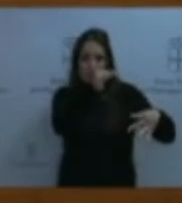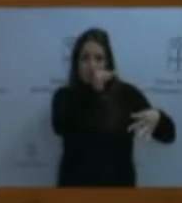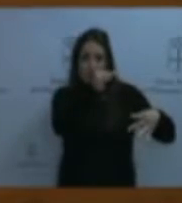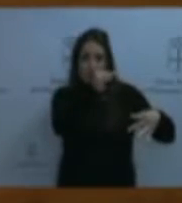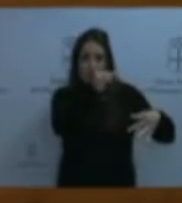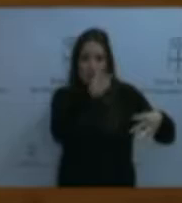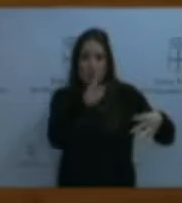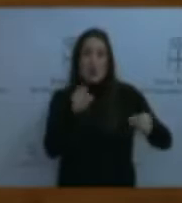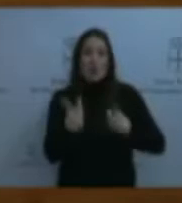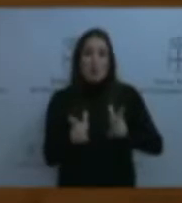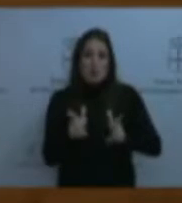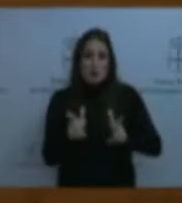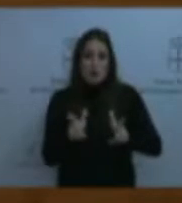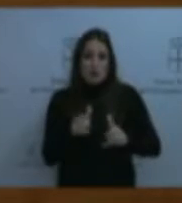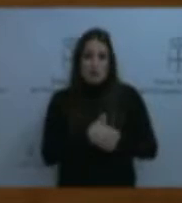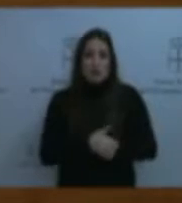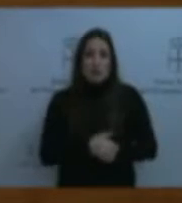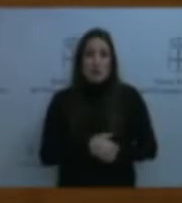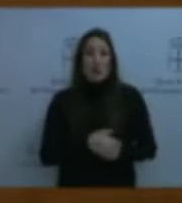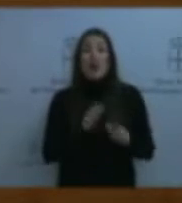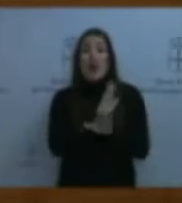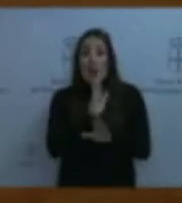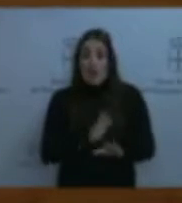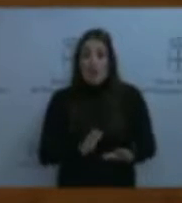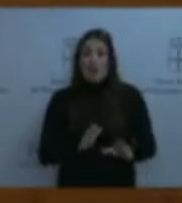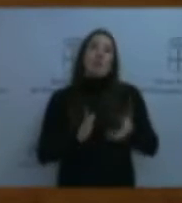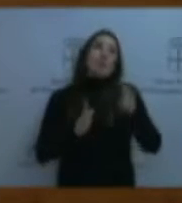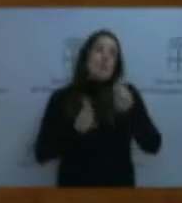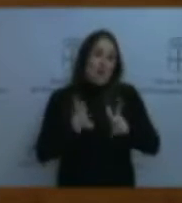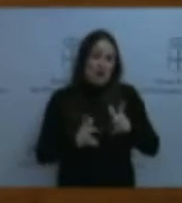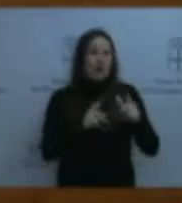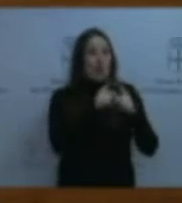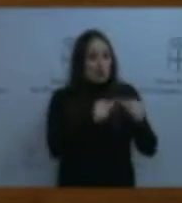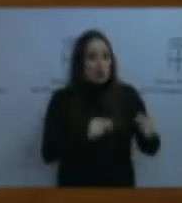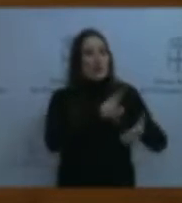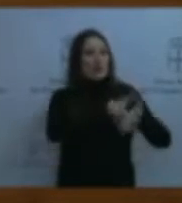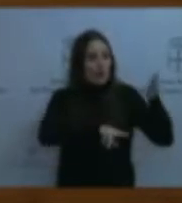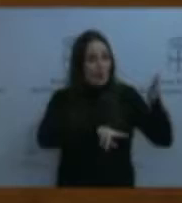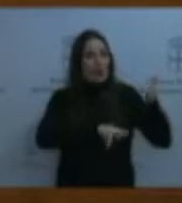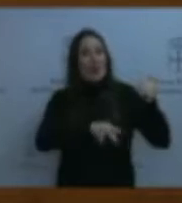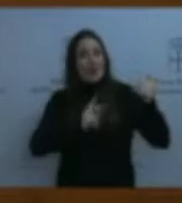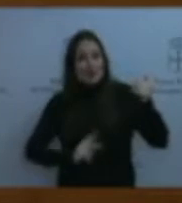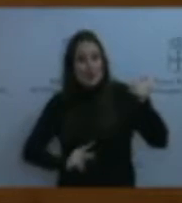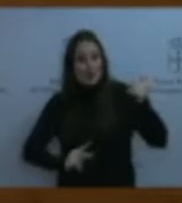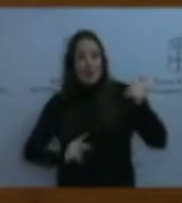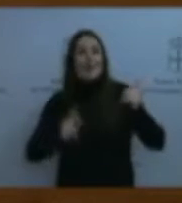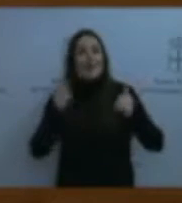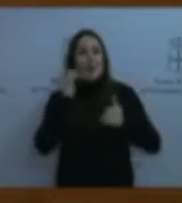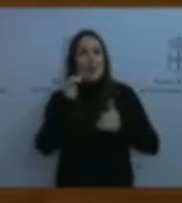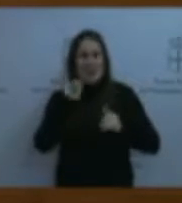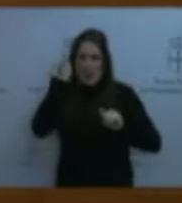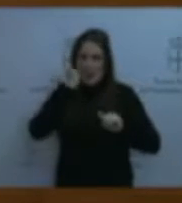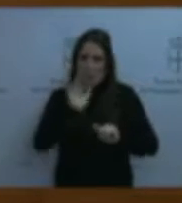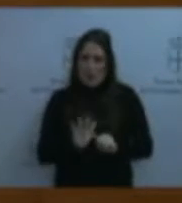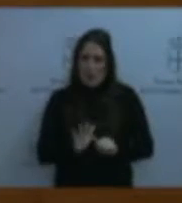en el País Vasco, que terminó, en el País Vasco, en Asturias, en Galicia, en Cantabria y en La Rioja, me parece.